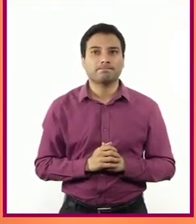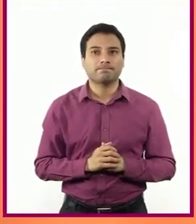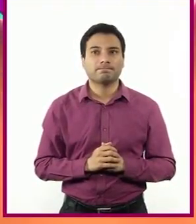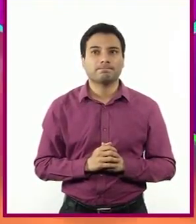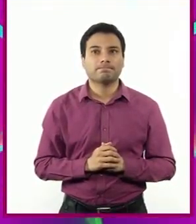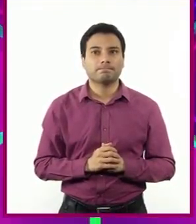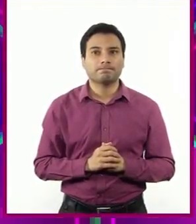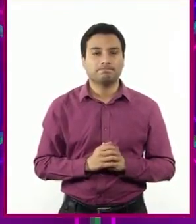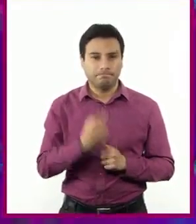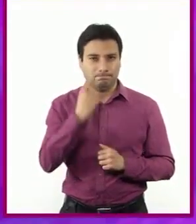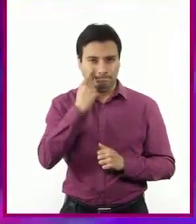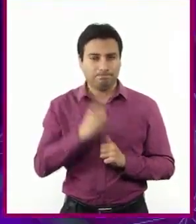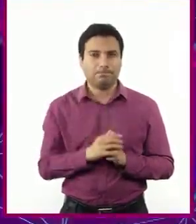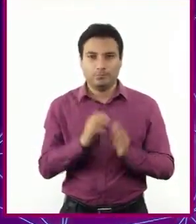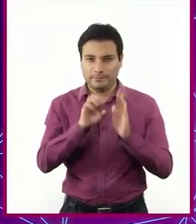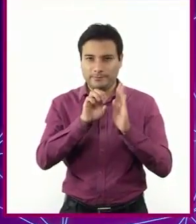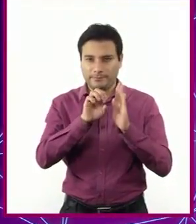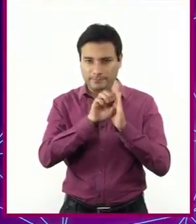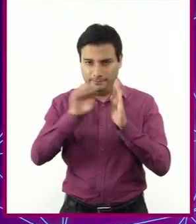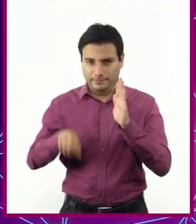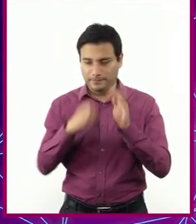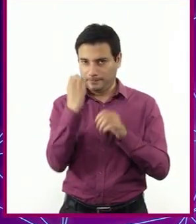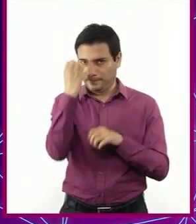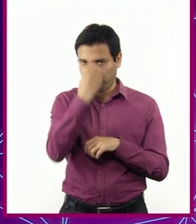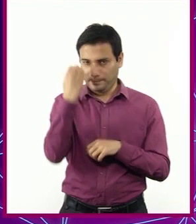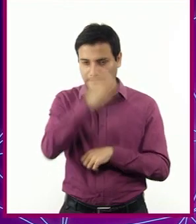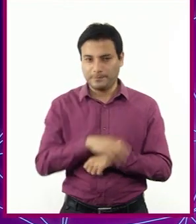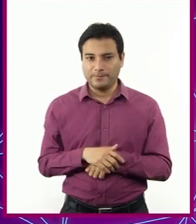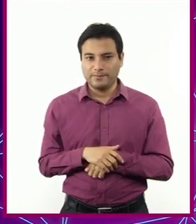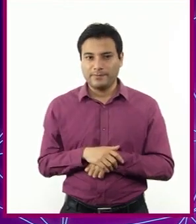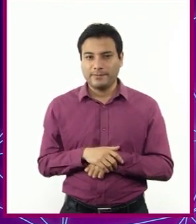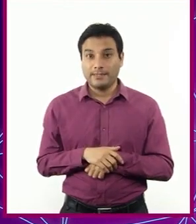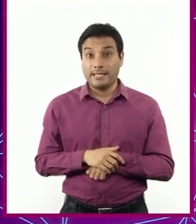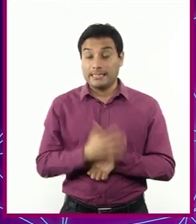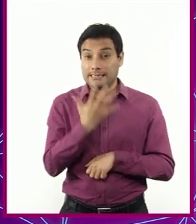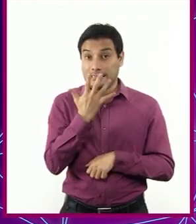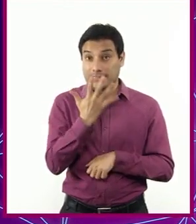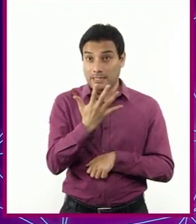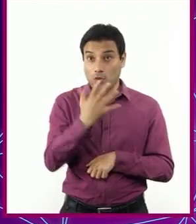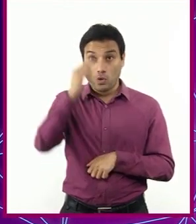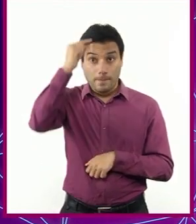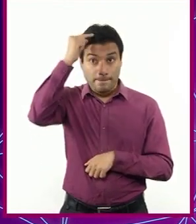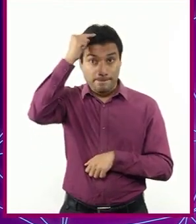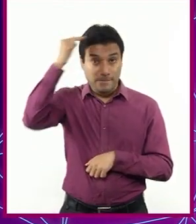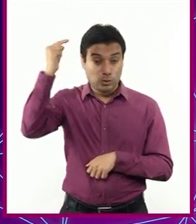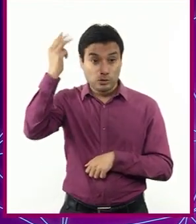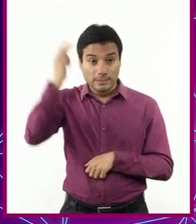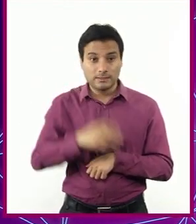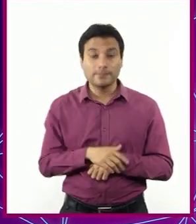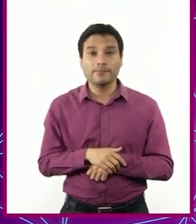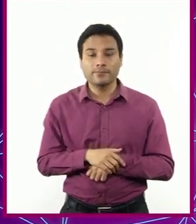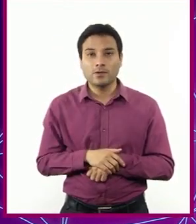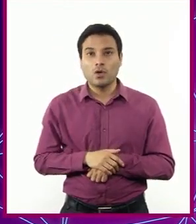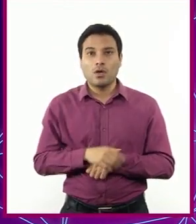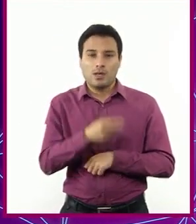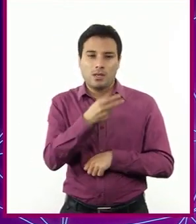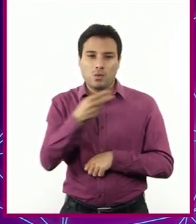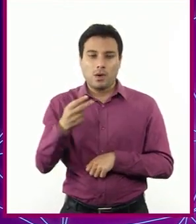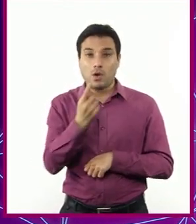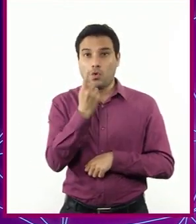Analicemos el ejercicio. 5 a la 3 negativo es igual a 1 entre 5 al